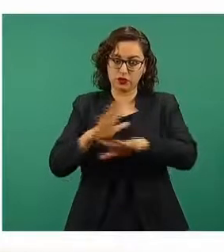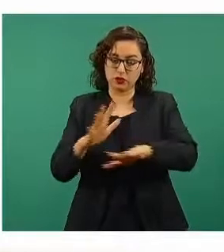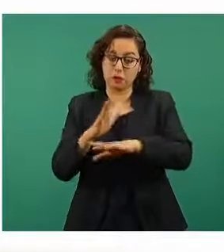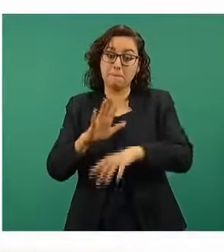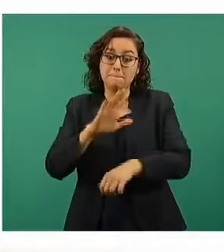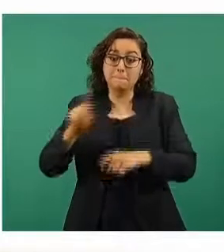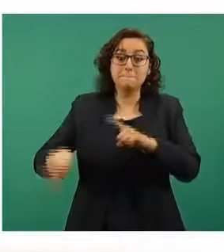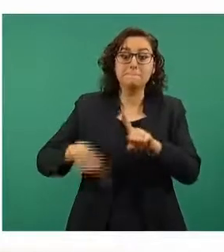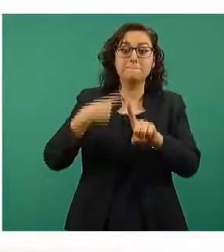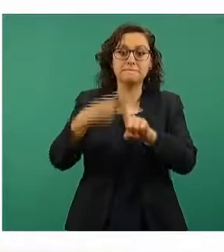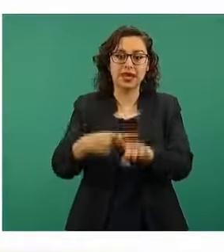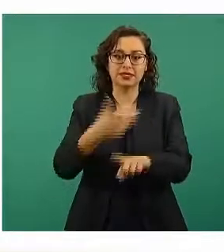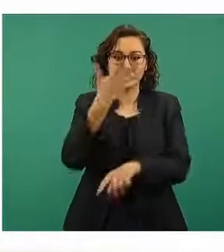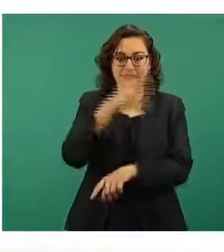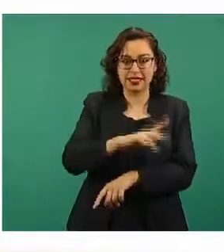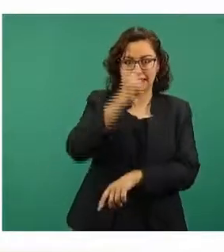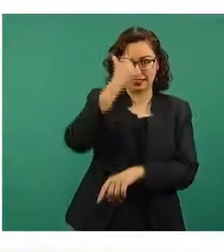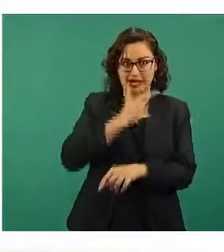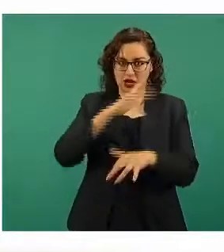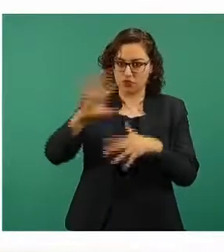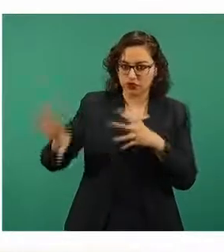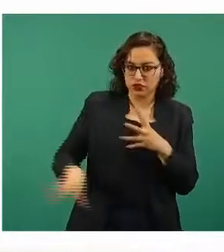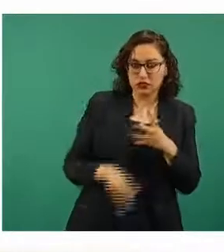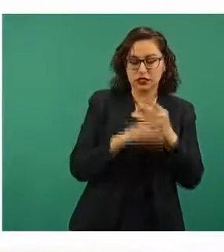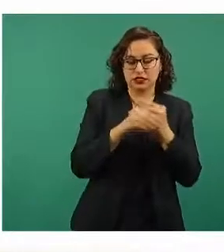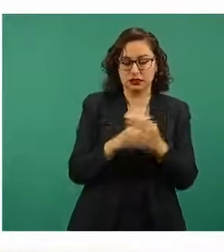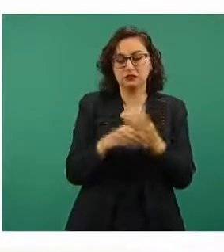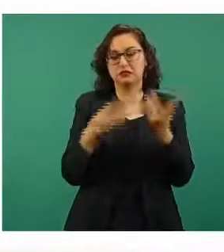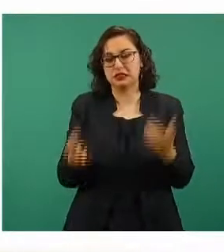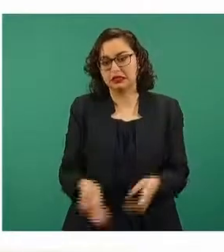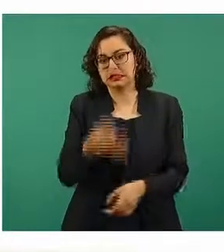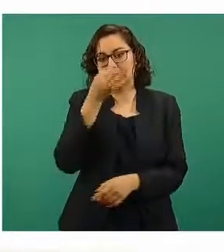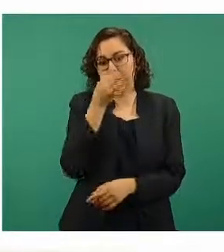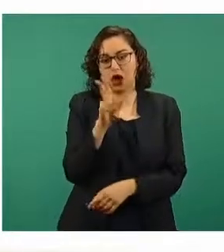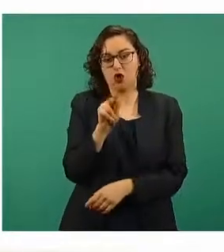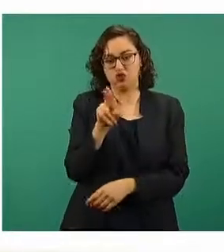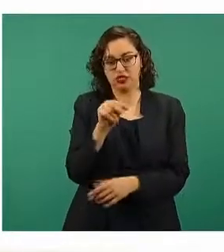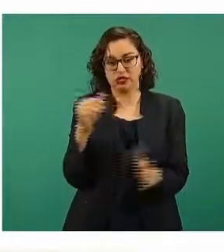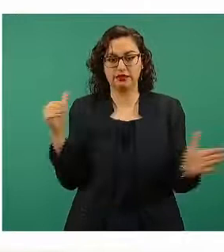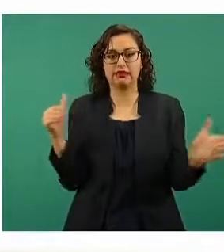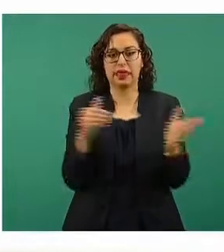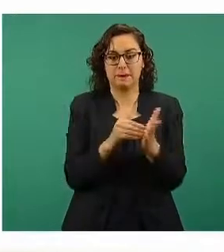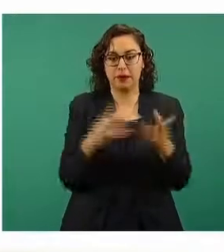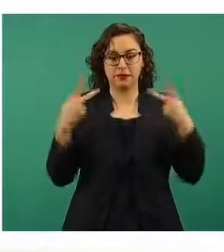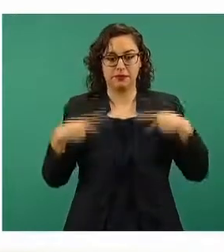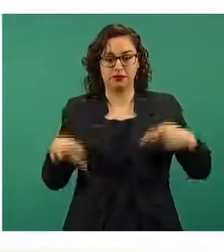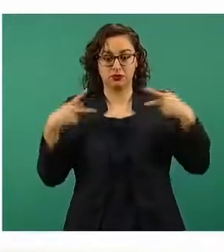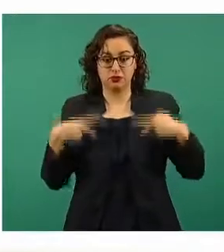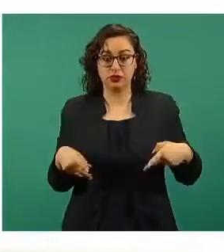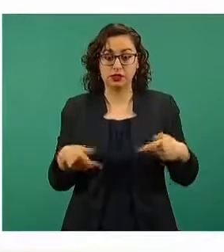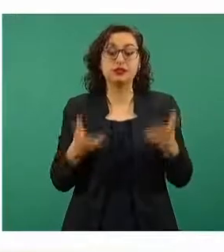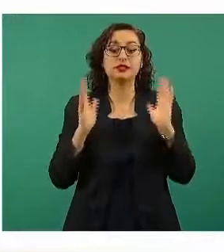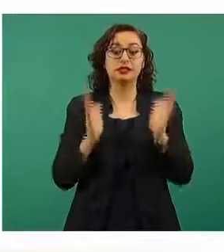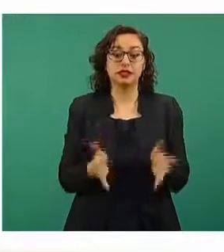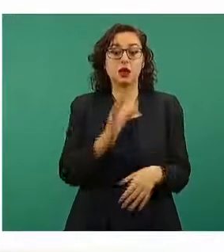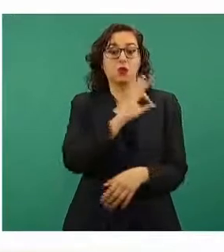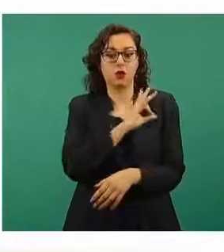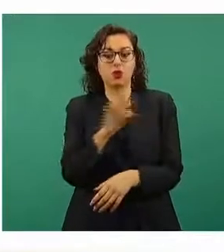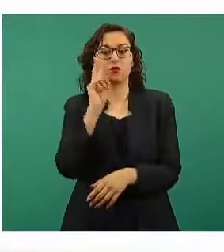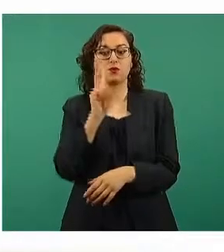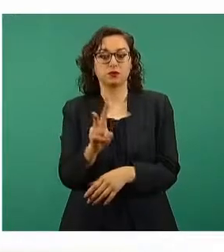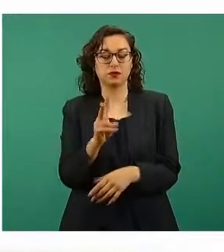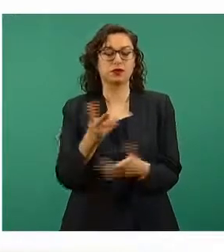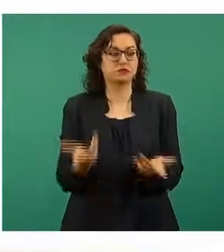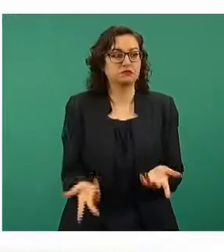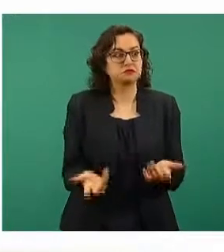expectativa que tenemos de ya pasar a una vacunación masiva de mayor dimensión. En los momentos de máxima aplicación